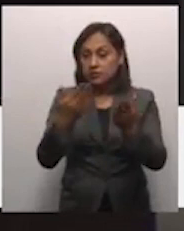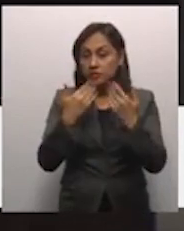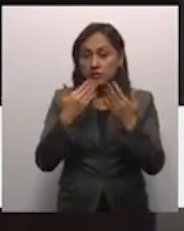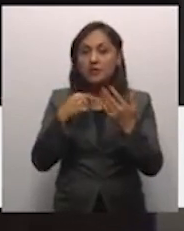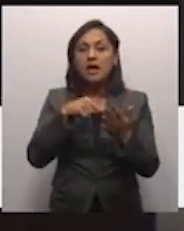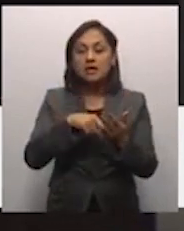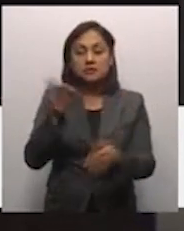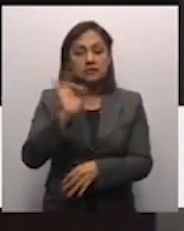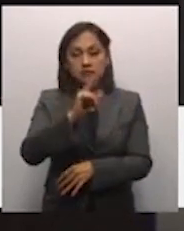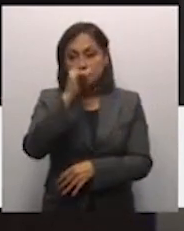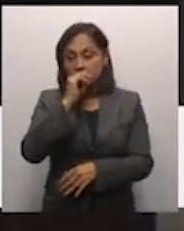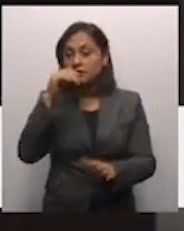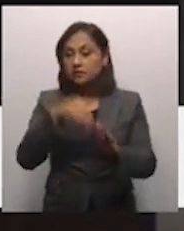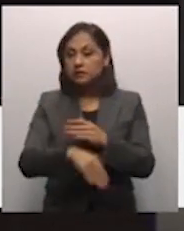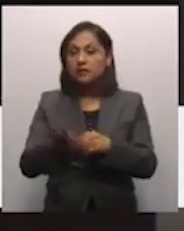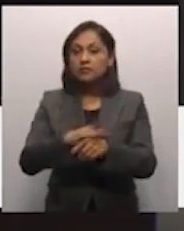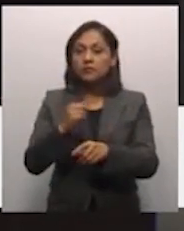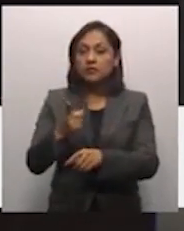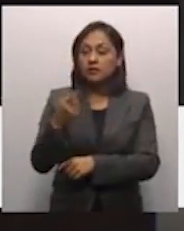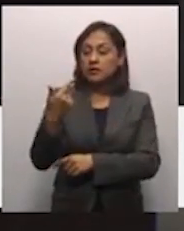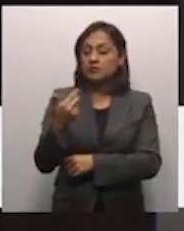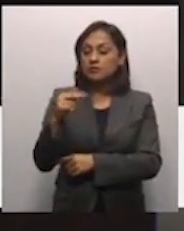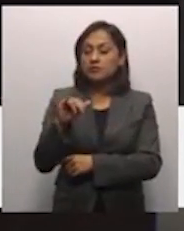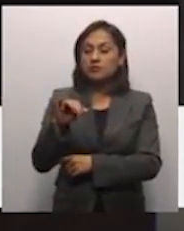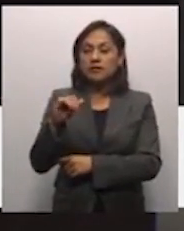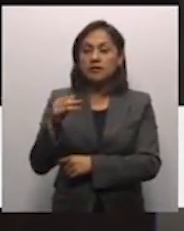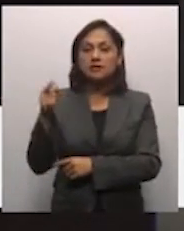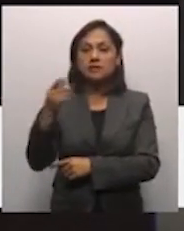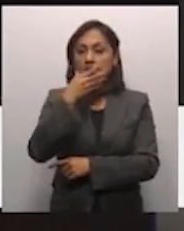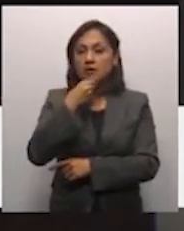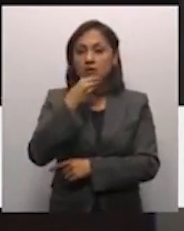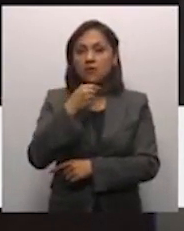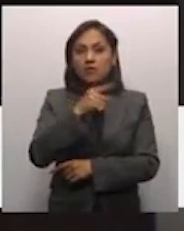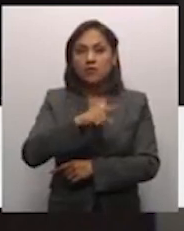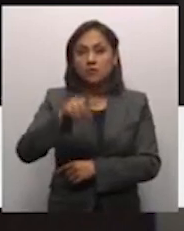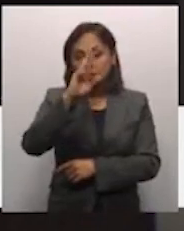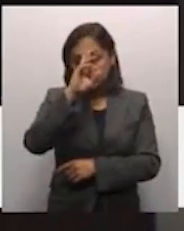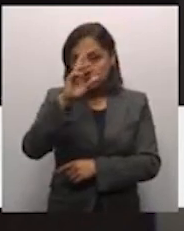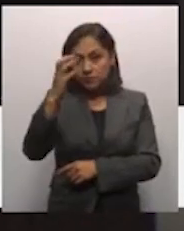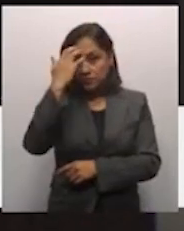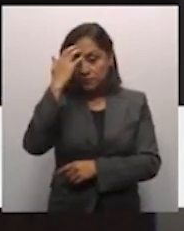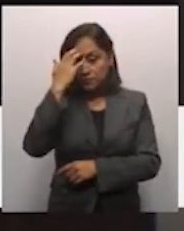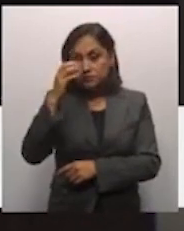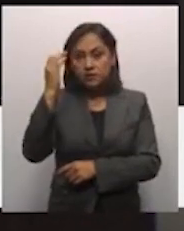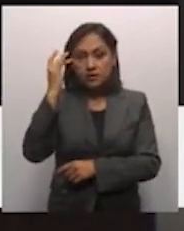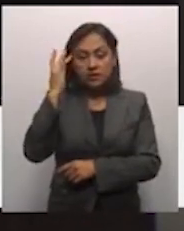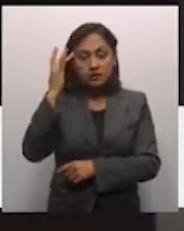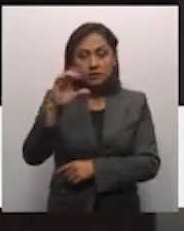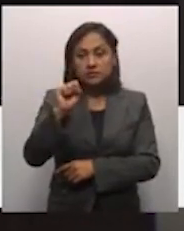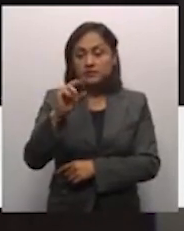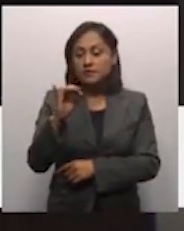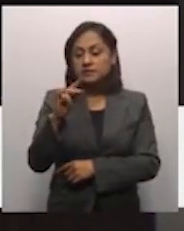José María Iglesias, presidente de la Corte, tampoco reconocía la reelección de Sebastián Lerdo de Tejada. Termino